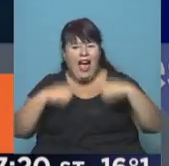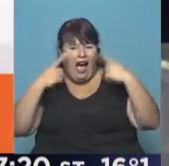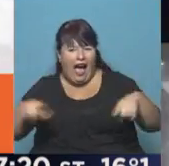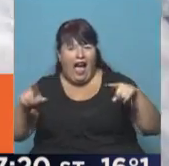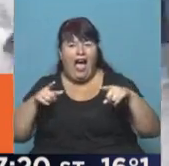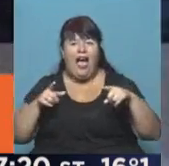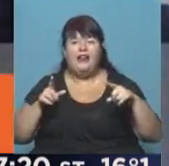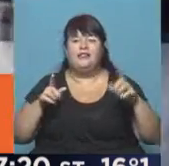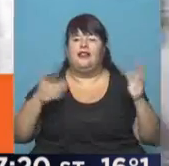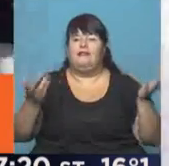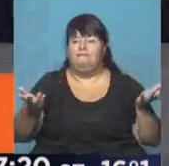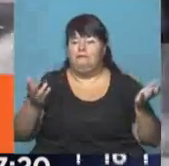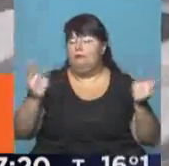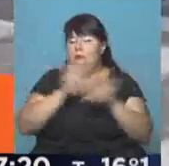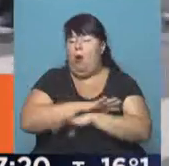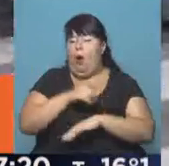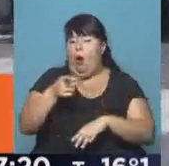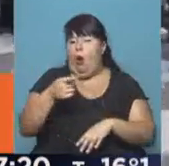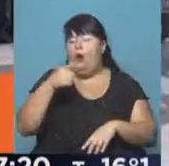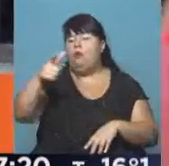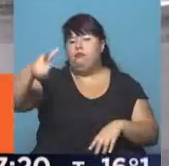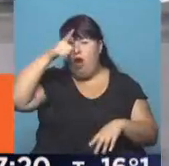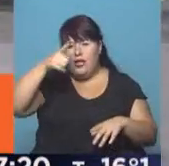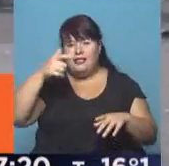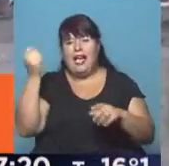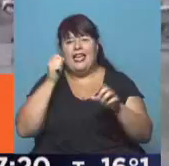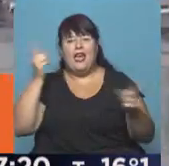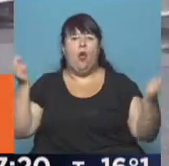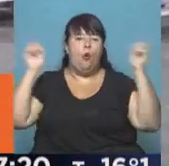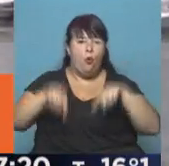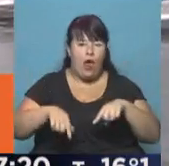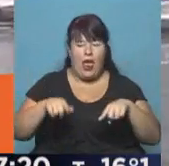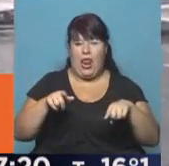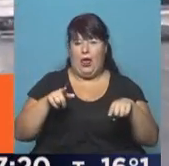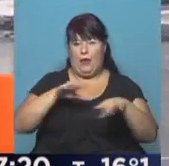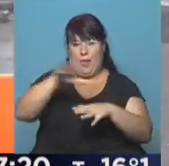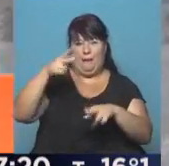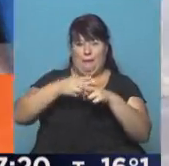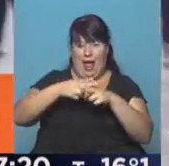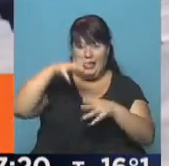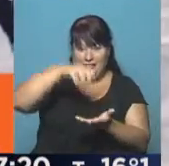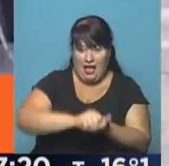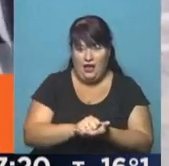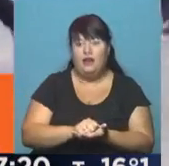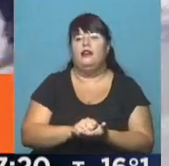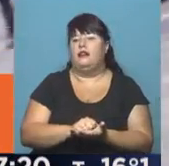y en un momento determinado, cuando la policía intenta retomar la plaza,